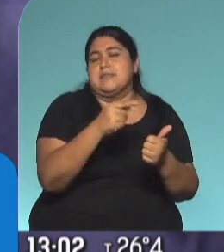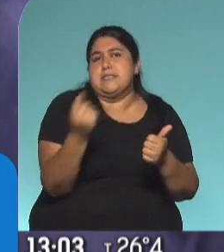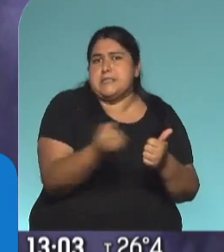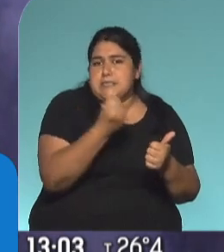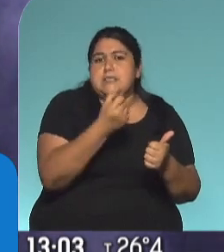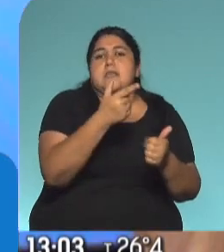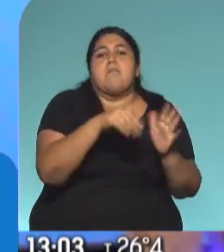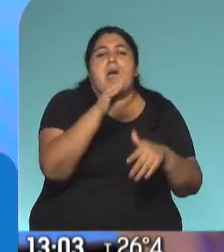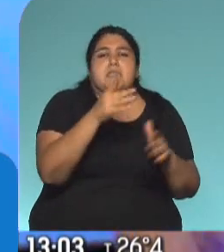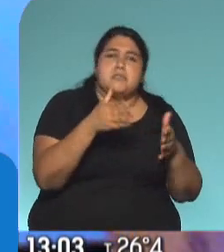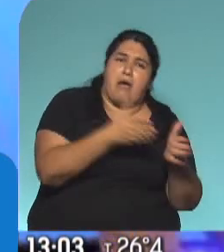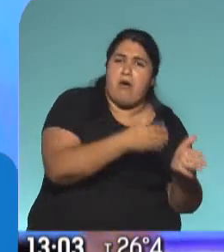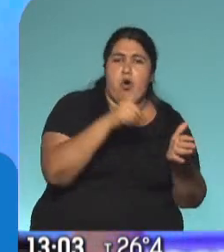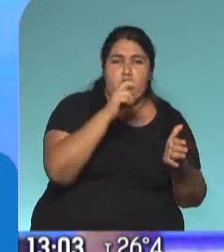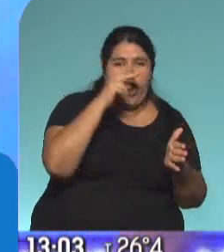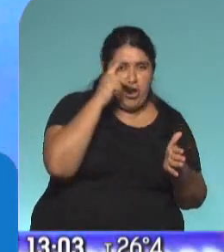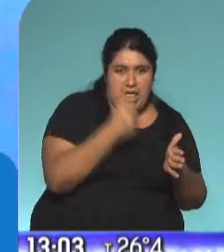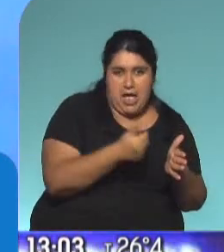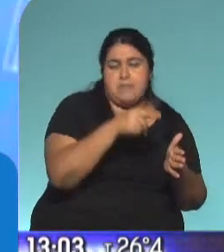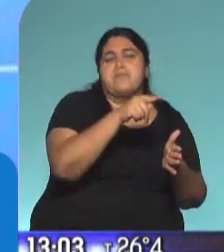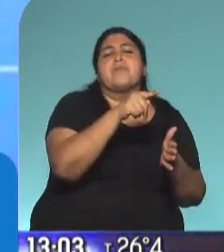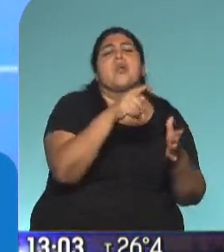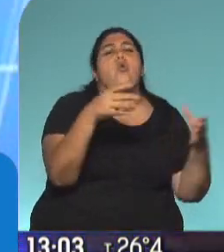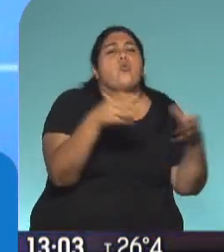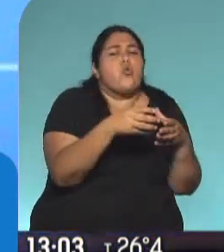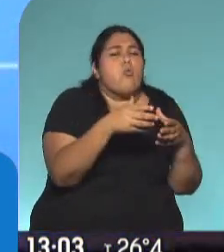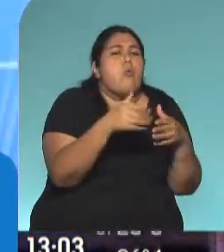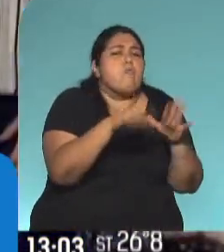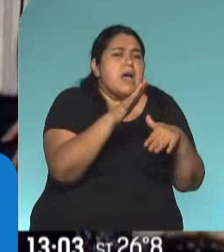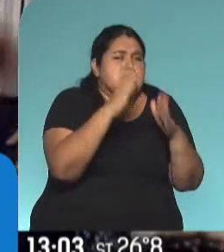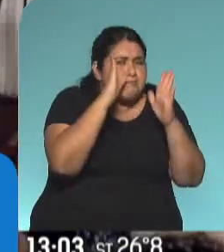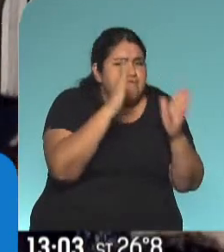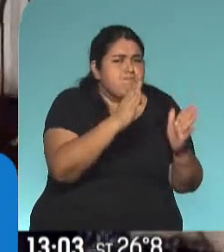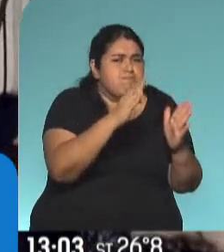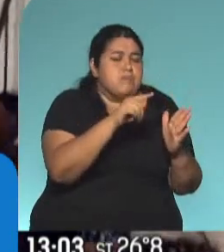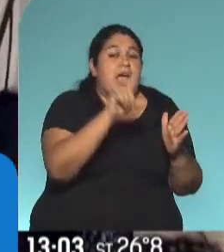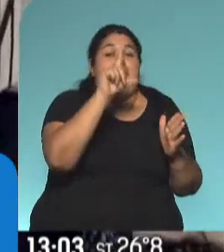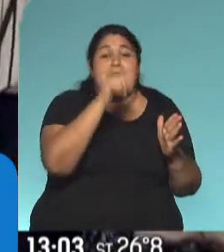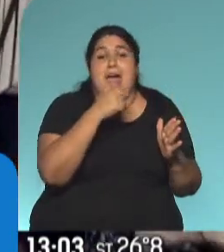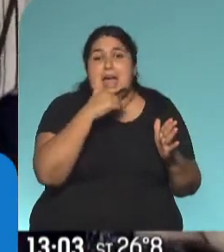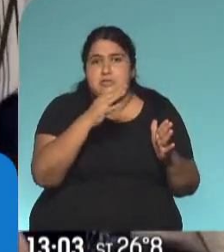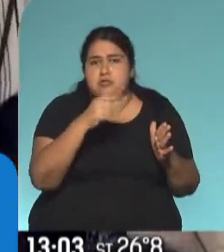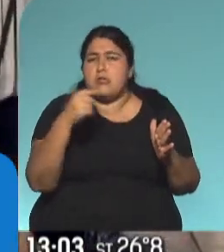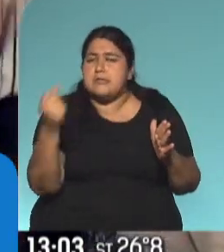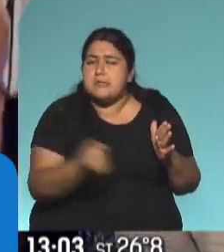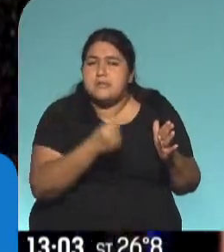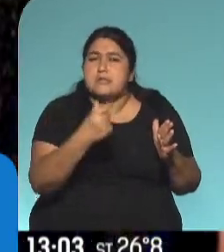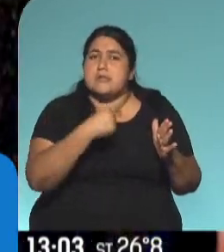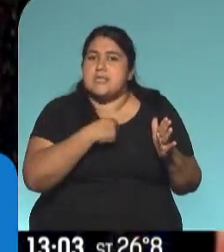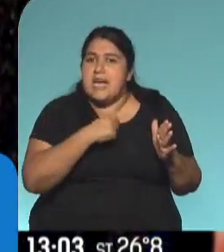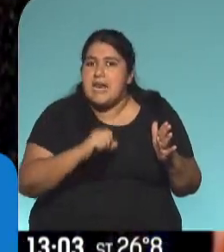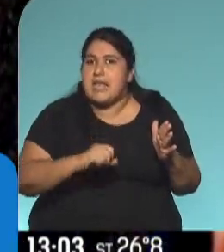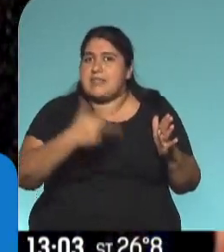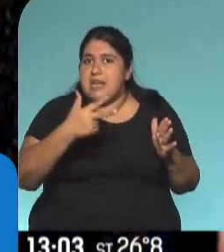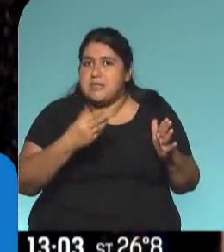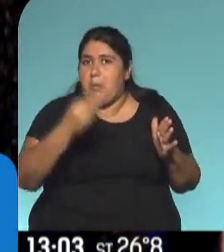del correísmo. Con una agenda conservadora y pro-mercado, Lasso, quien busca por tercera vez ocupar la silla